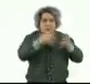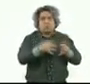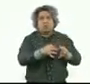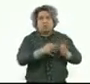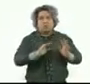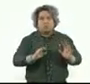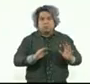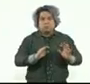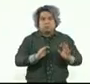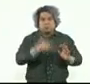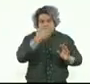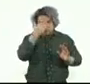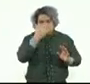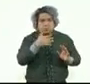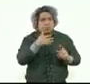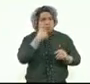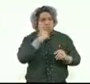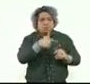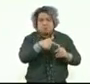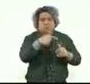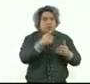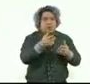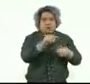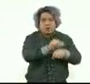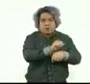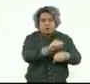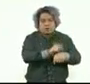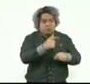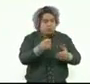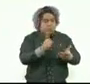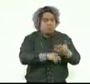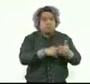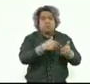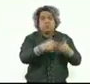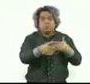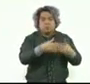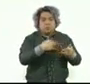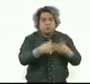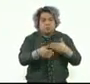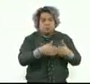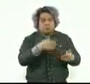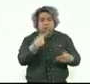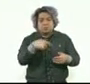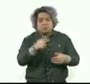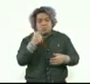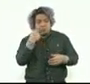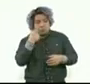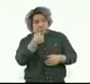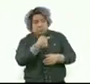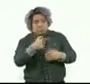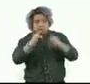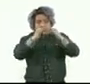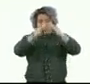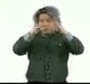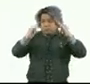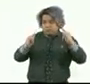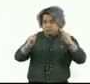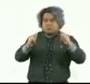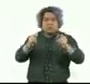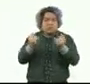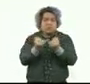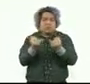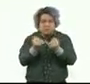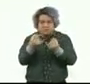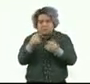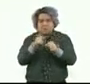que anda en estas brigadas, y se arma ese consultorio que observan ustedes aquí en color blanco, se arma ese